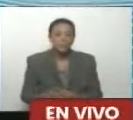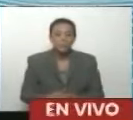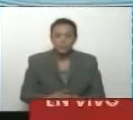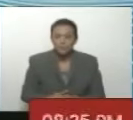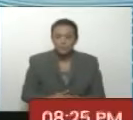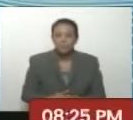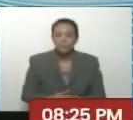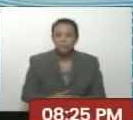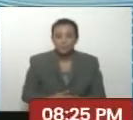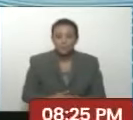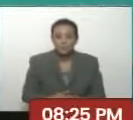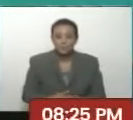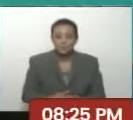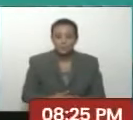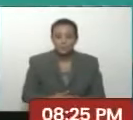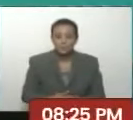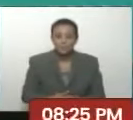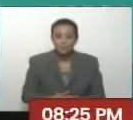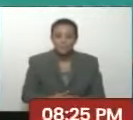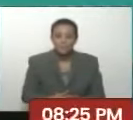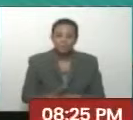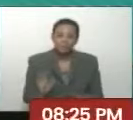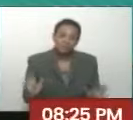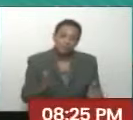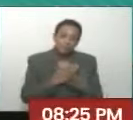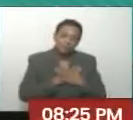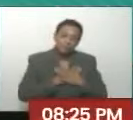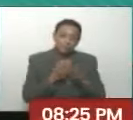Dussel pasó a la otra vida.